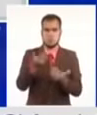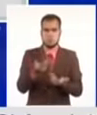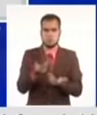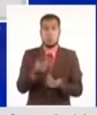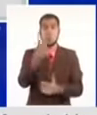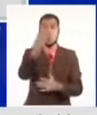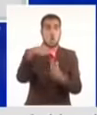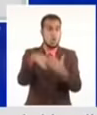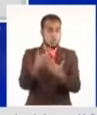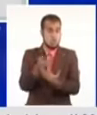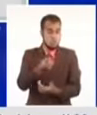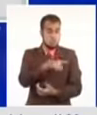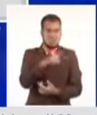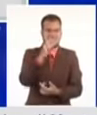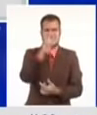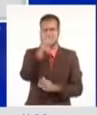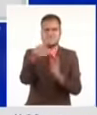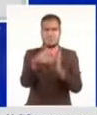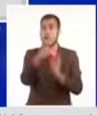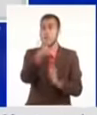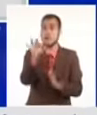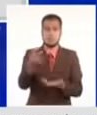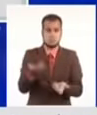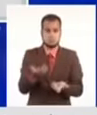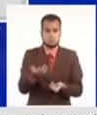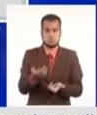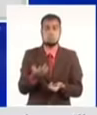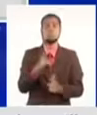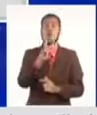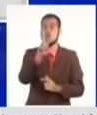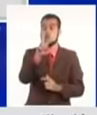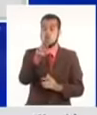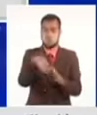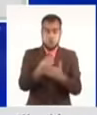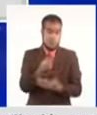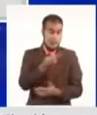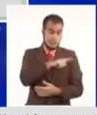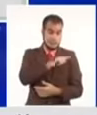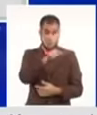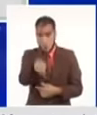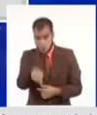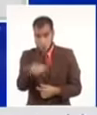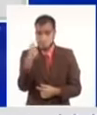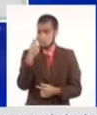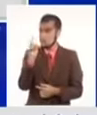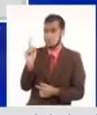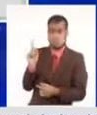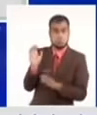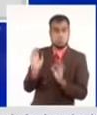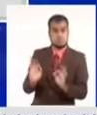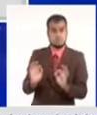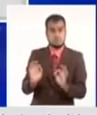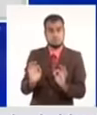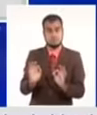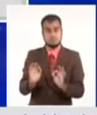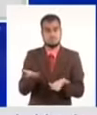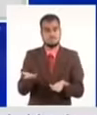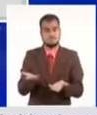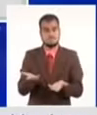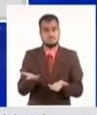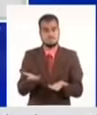de 3.500 y los 2 últimos días, como se puede ver ahí, por encima